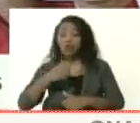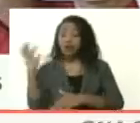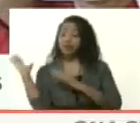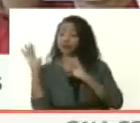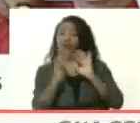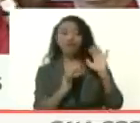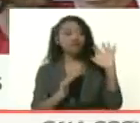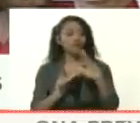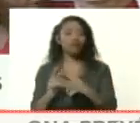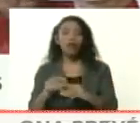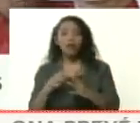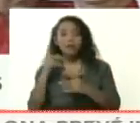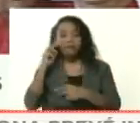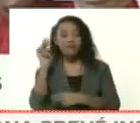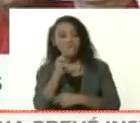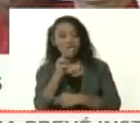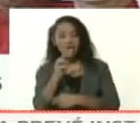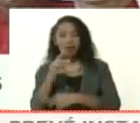hermosísimo ver la gente por la avenida